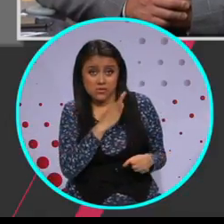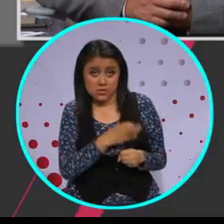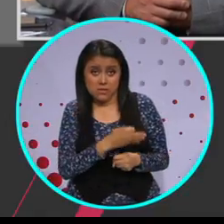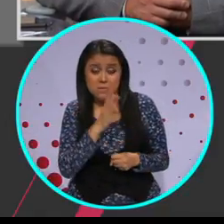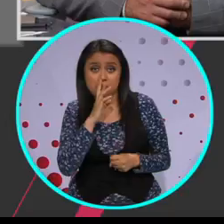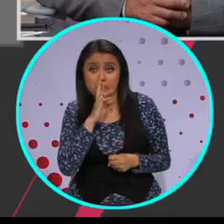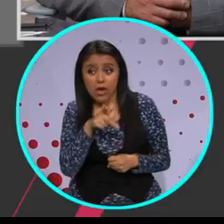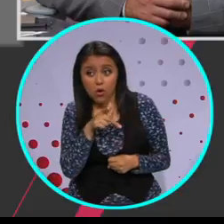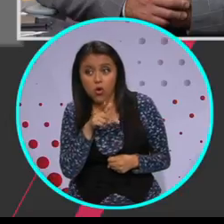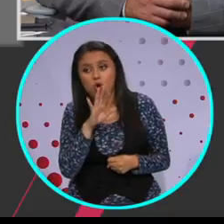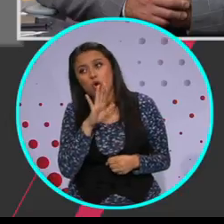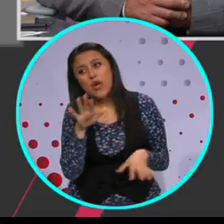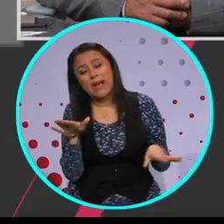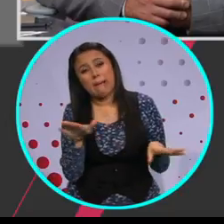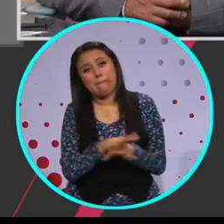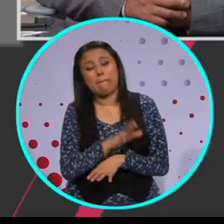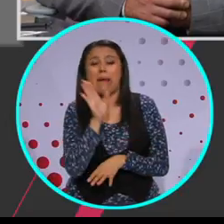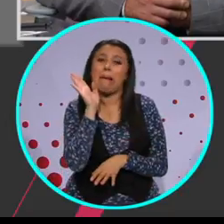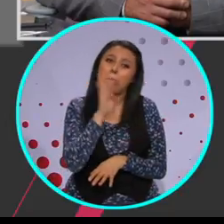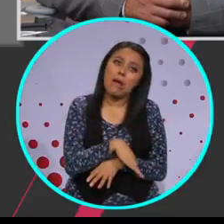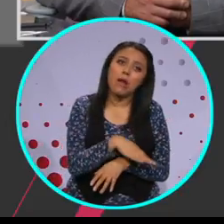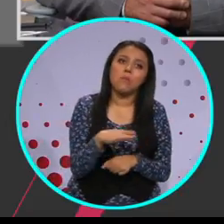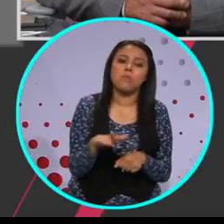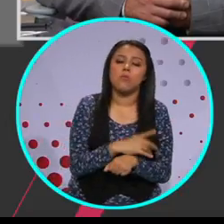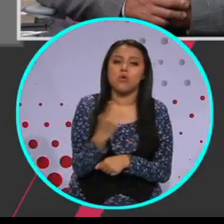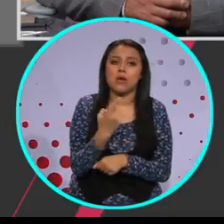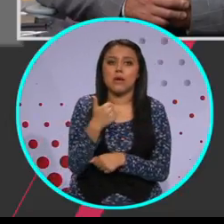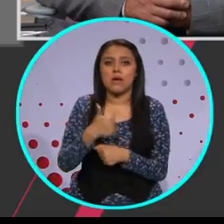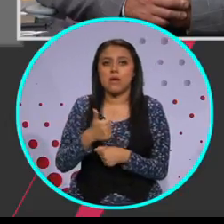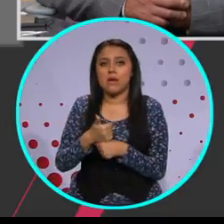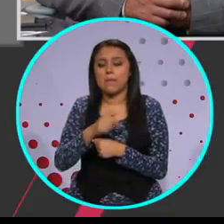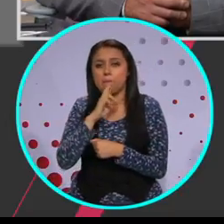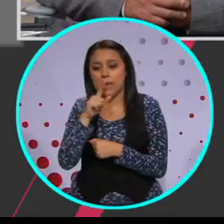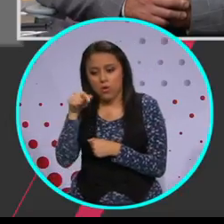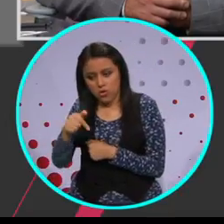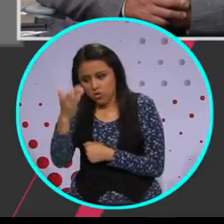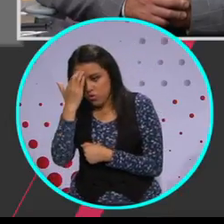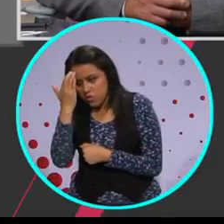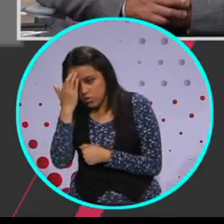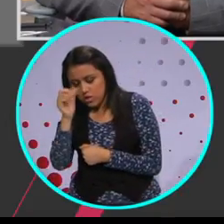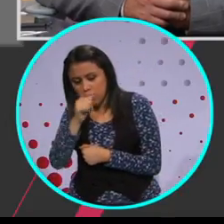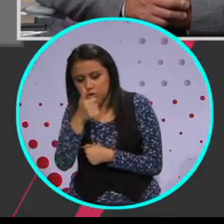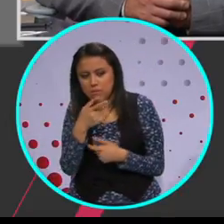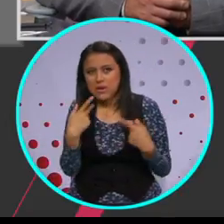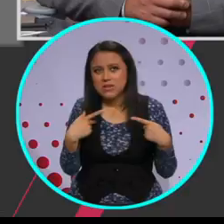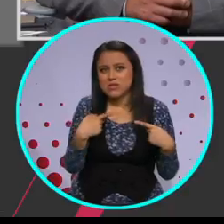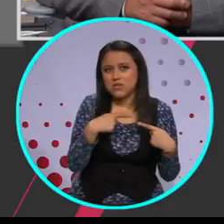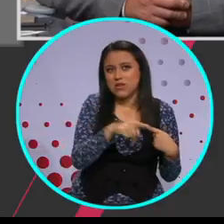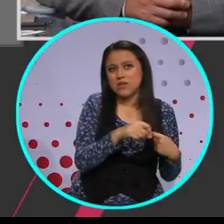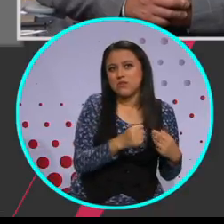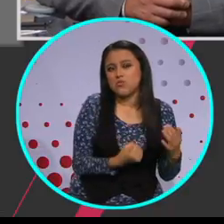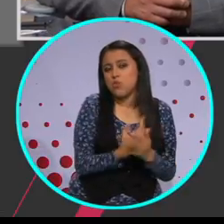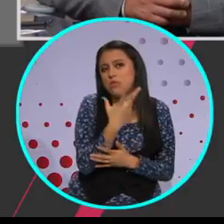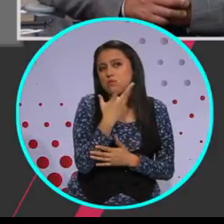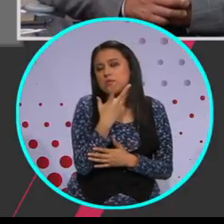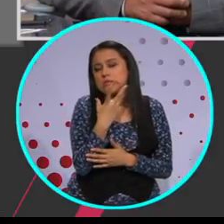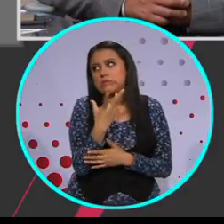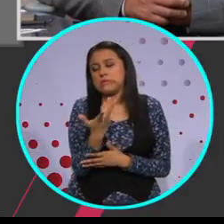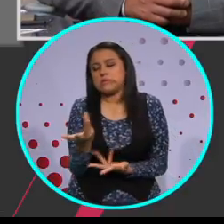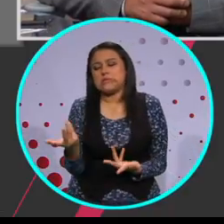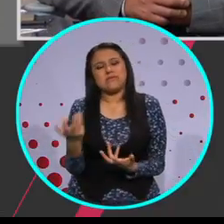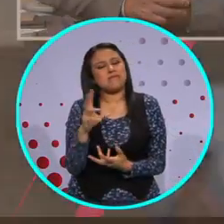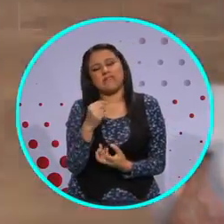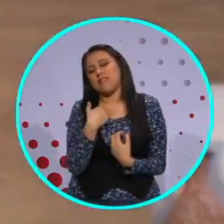mejor o peor y con la leyenda es a la abuelita de más balcón oeste conocido que bueno por conocer no no no no yo ya estoy